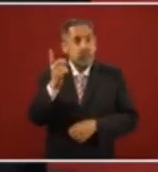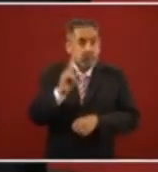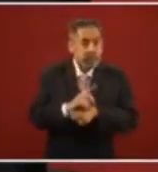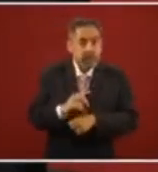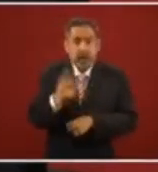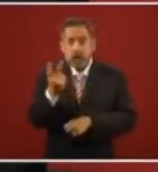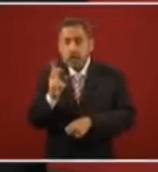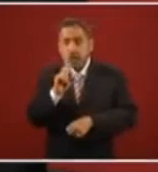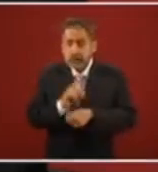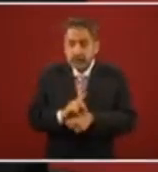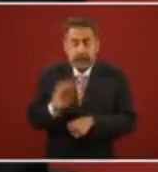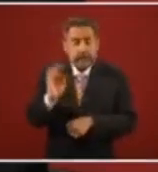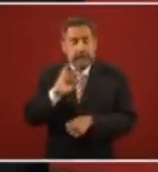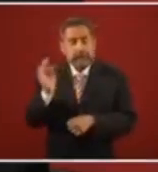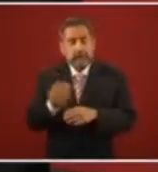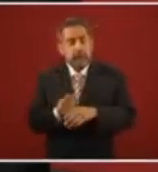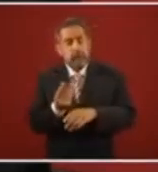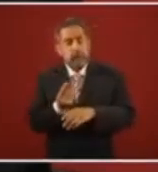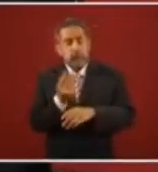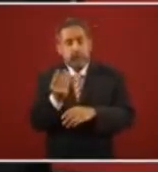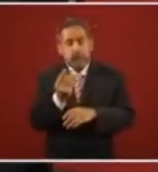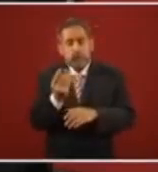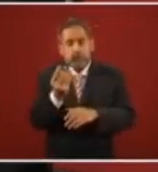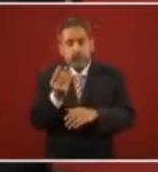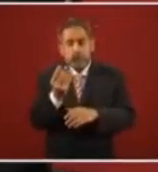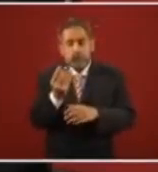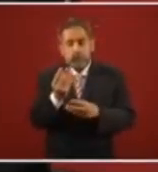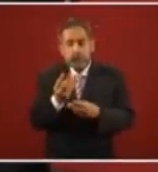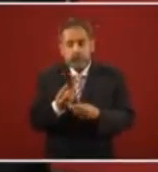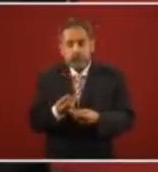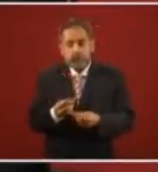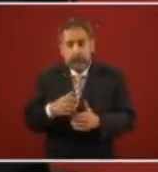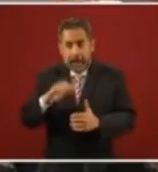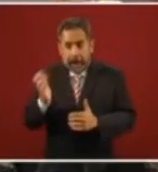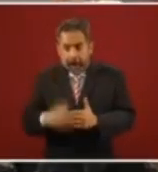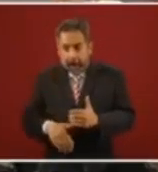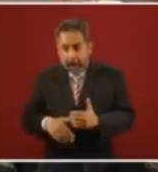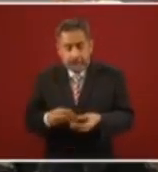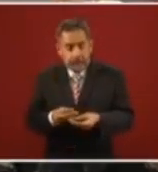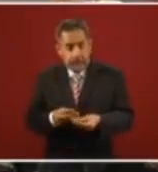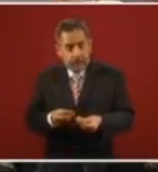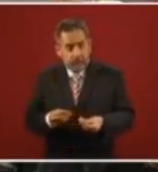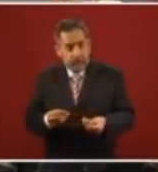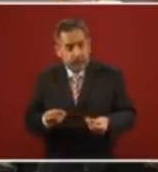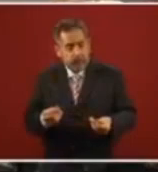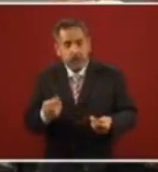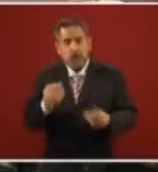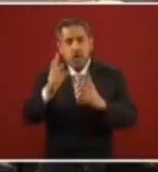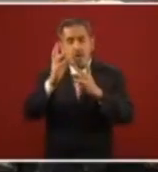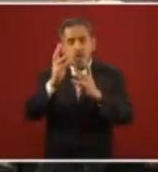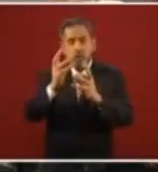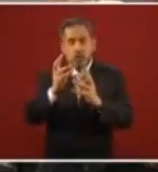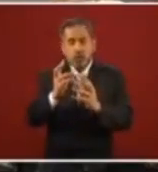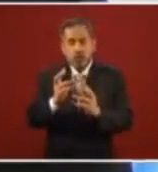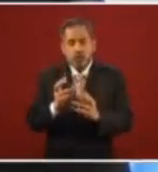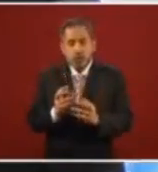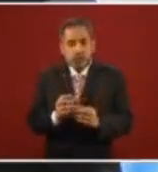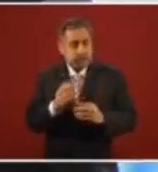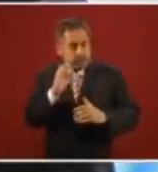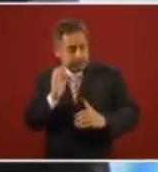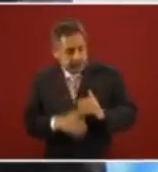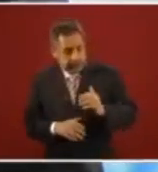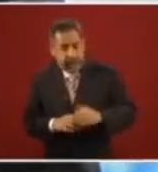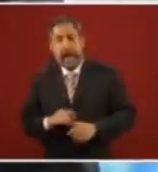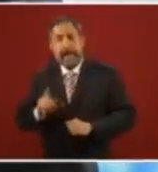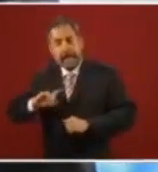dos días en cuanto termina el gas en cuanto se quema todo ese gas remanente los compañeros de Pemex